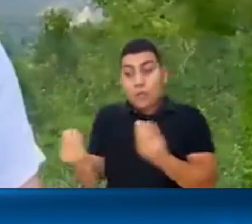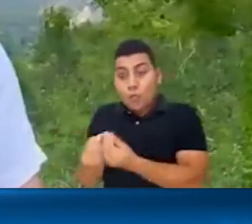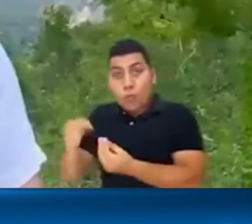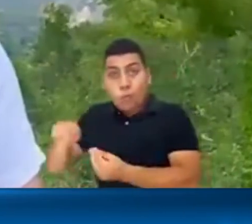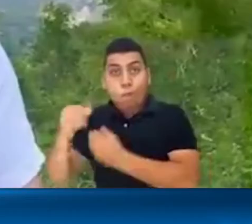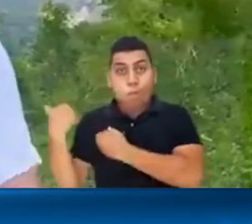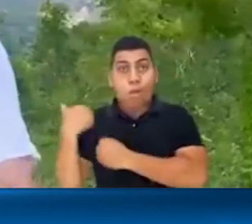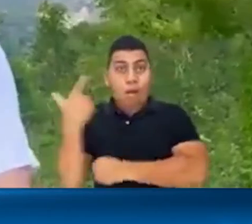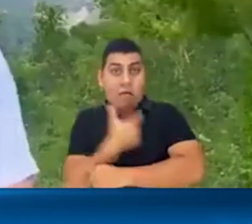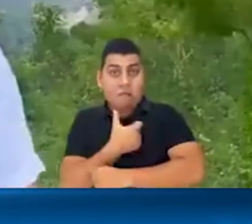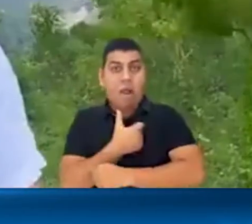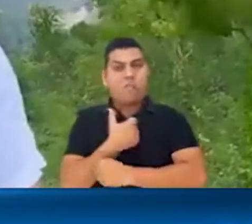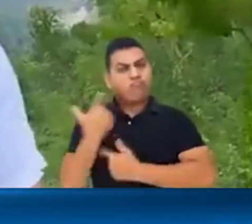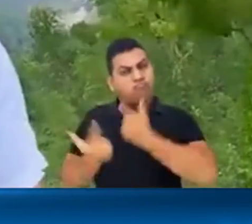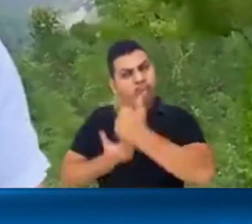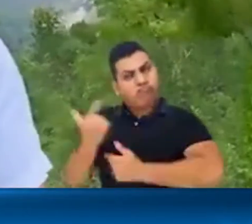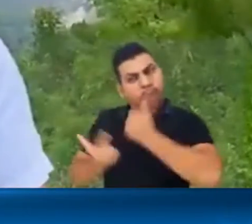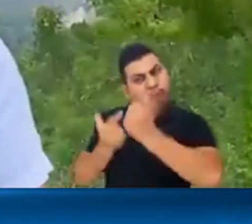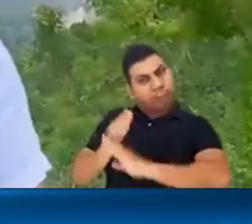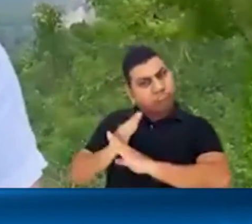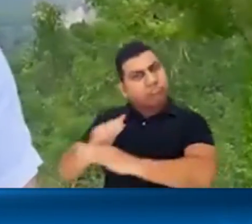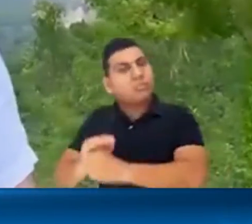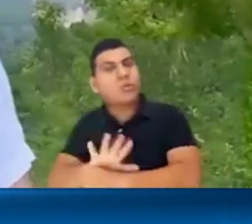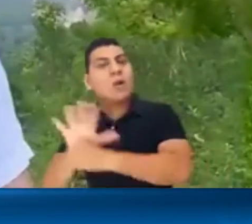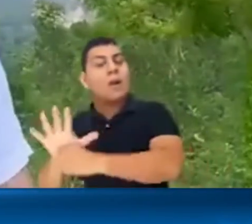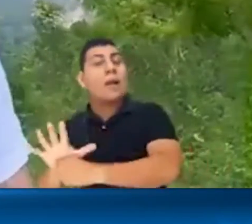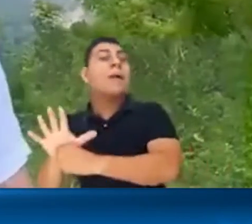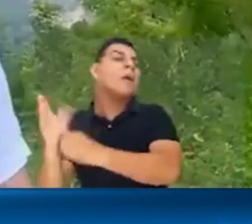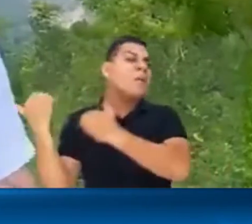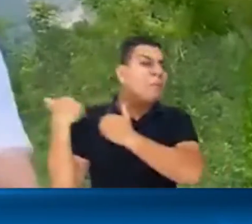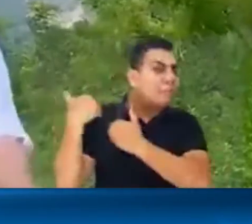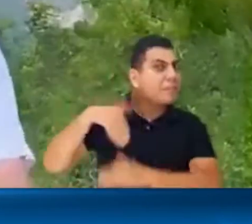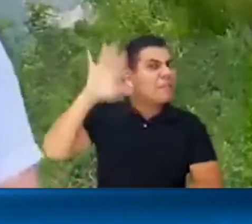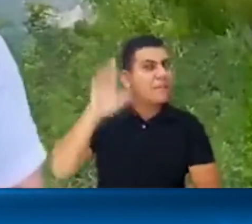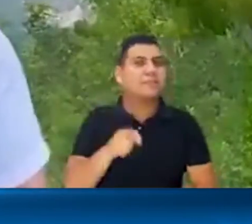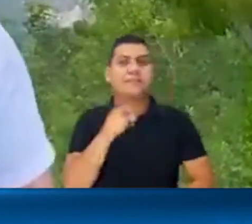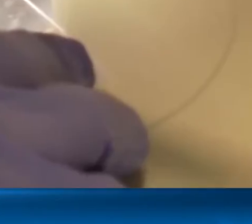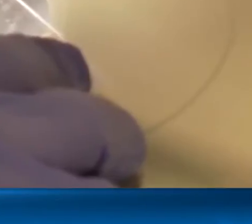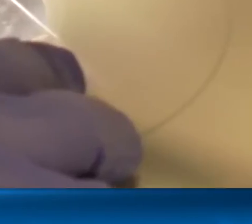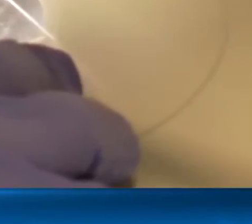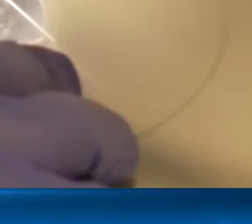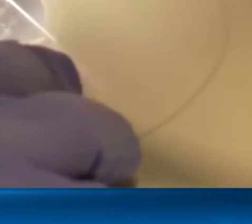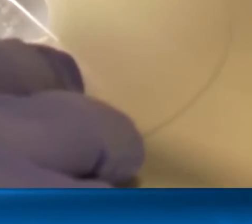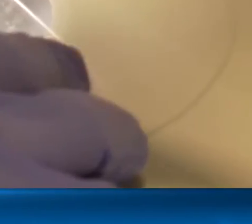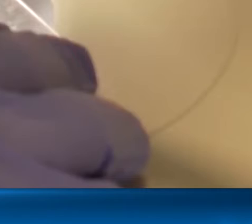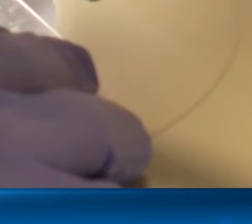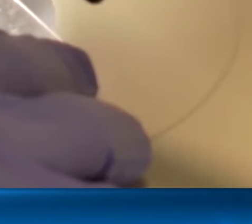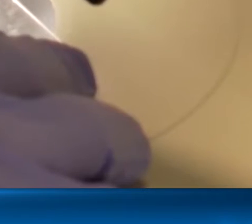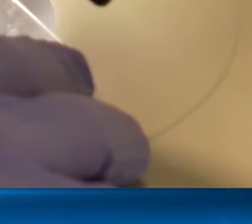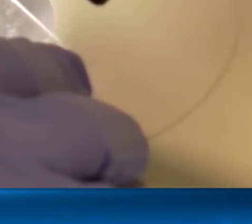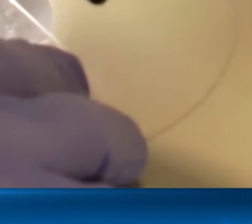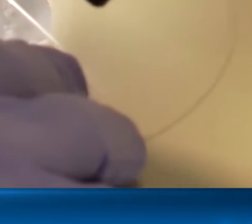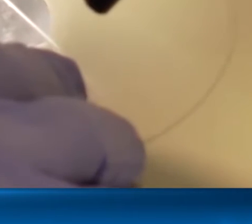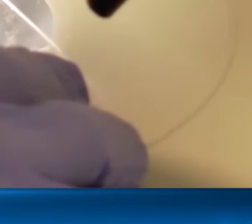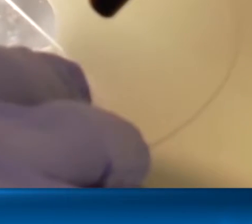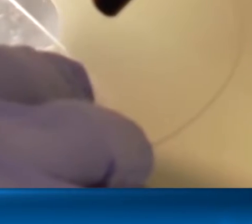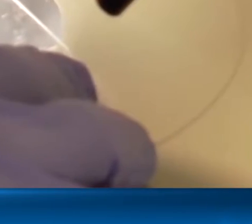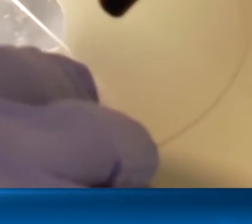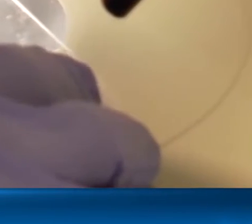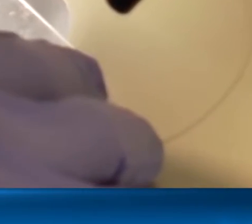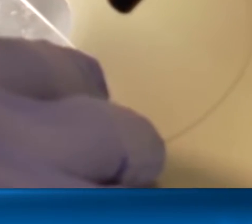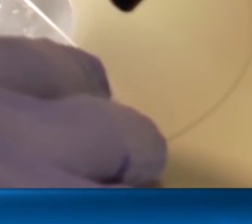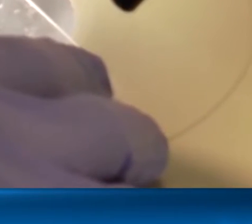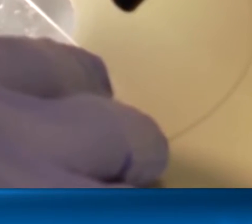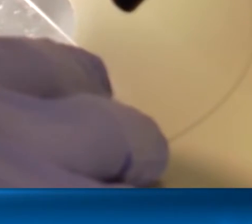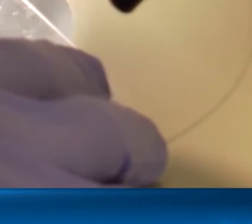estos vacunadores vamos a ganar la batalla al cob y de que el departamento de sucre pero también depende de ti en este departamento de la región caribe la cifra